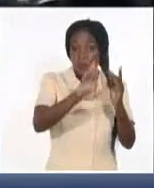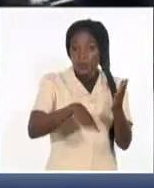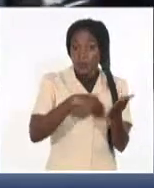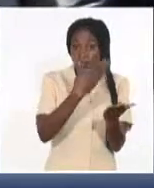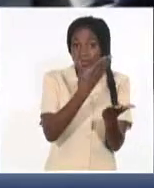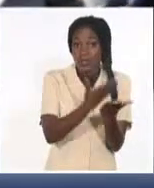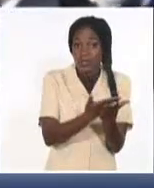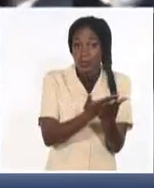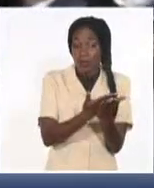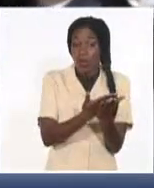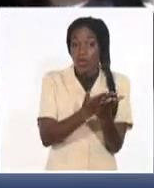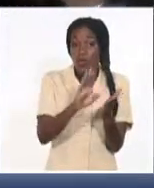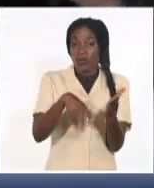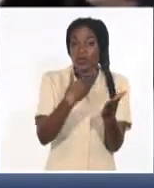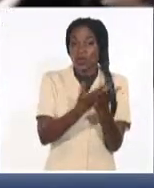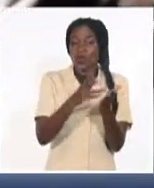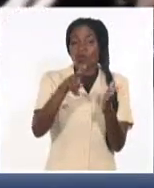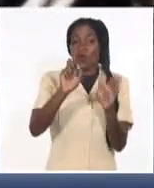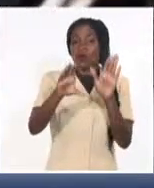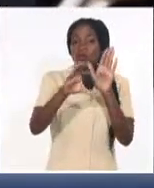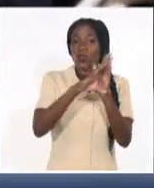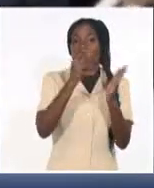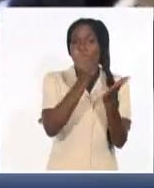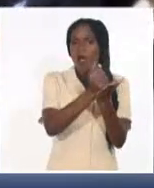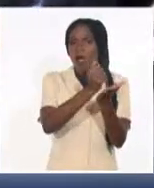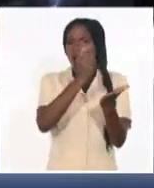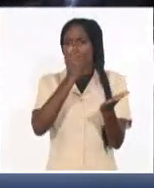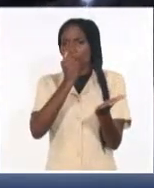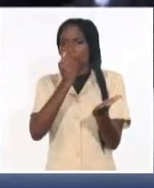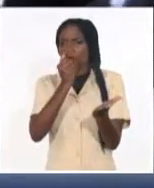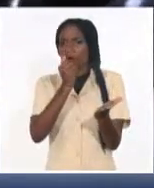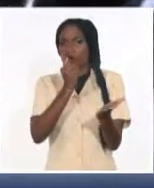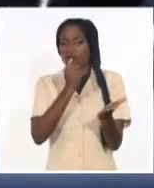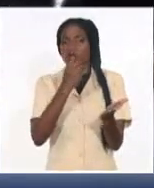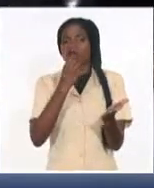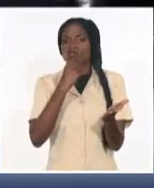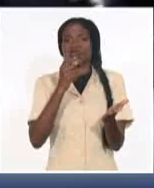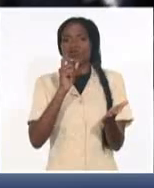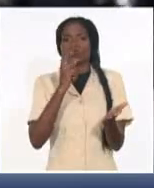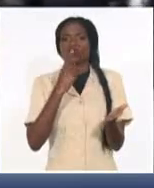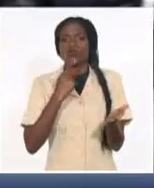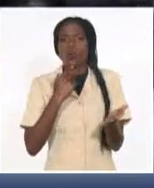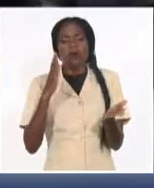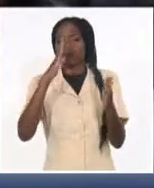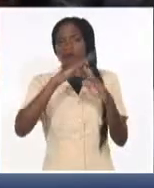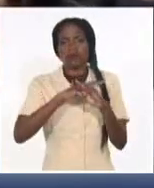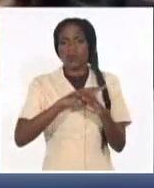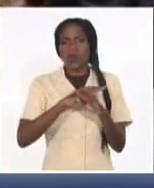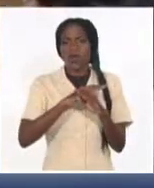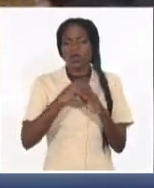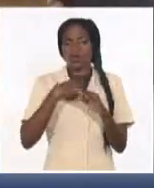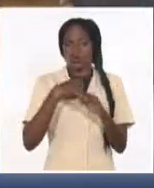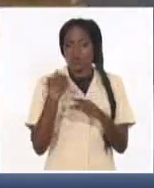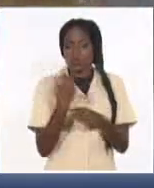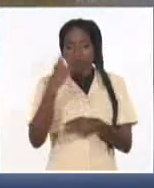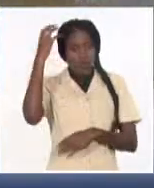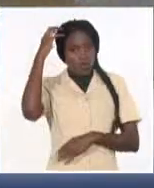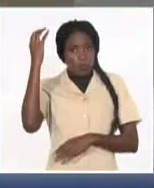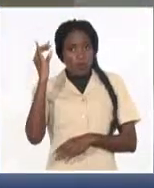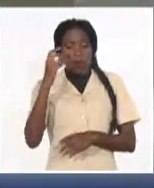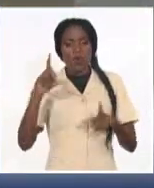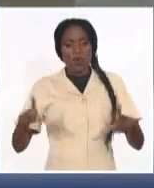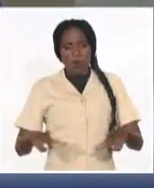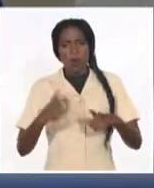día nos entregan de nueva constitución sea aprobada, no les quepa duda que como gobierno cumpliremos